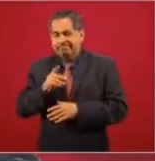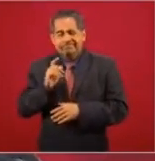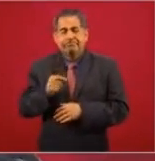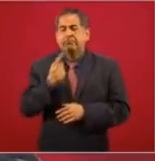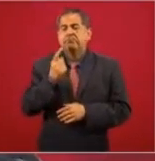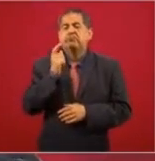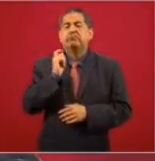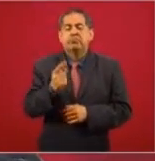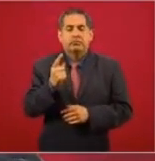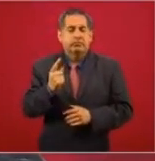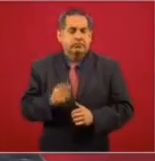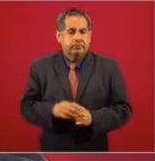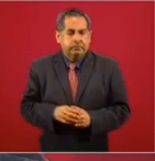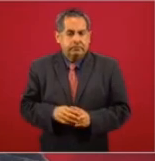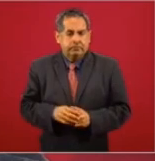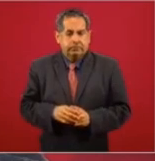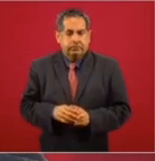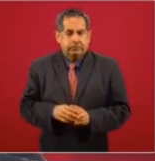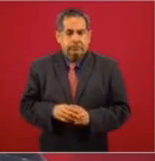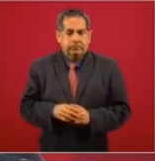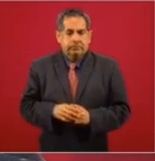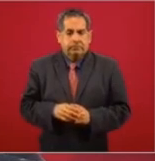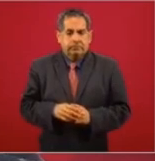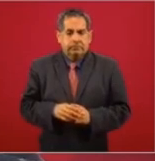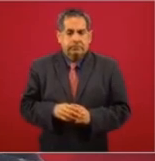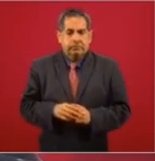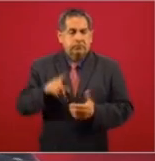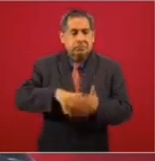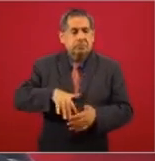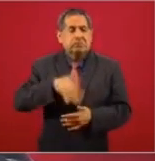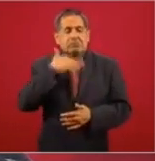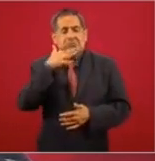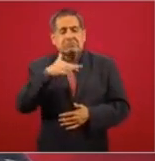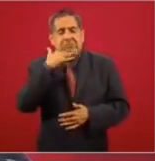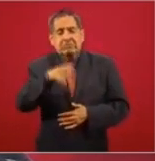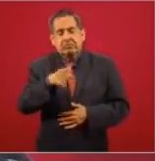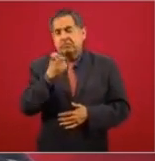es que se dieran casos de corrupción en el gobierno.